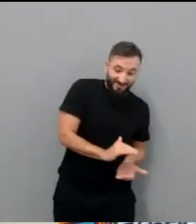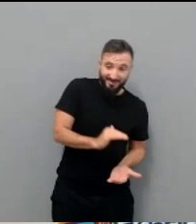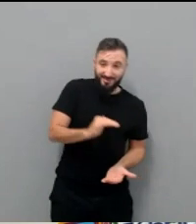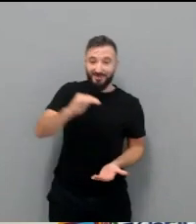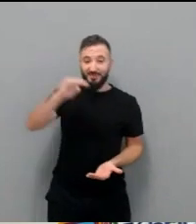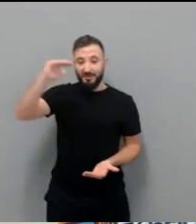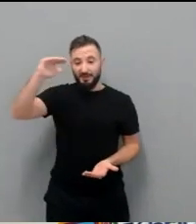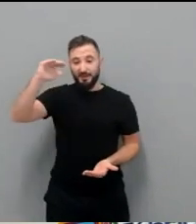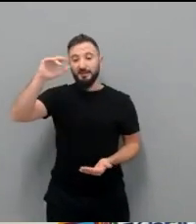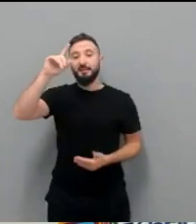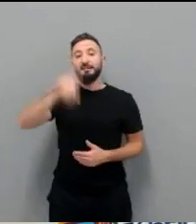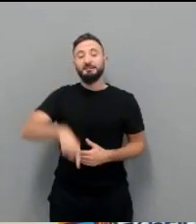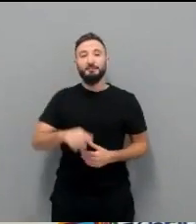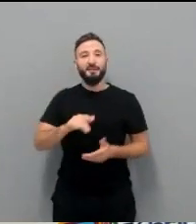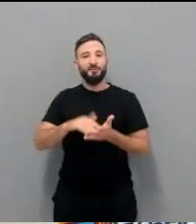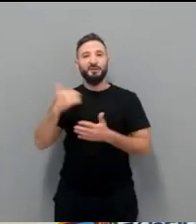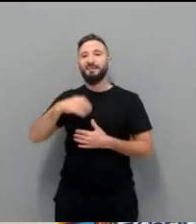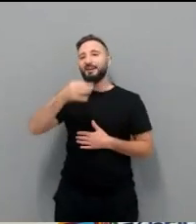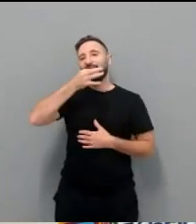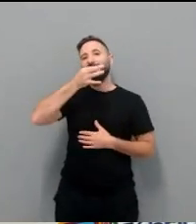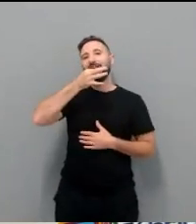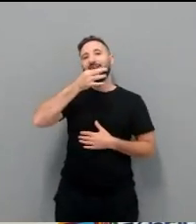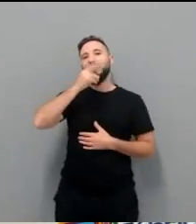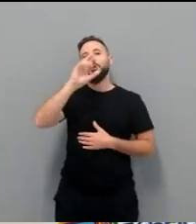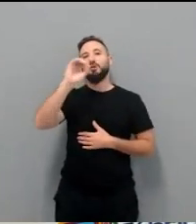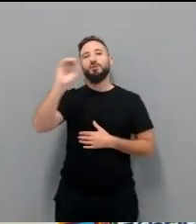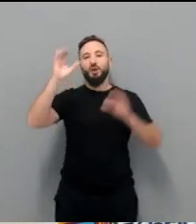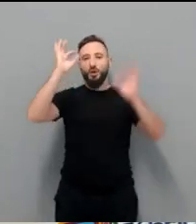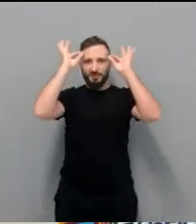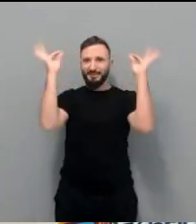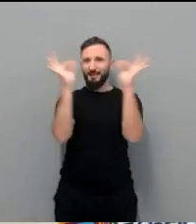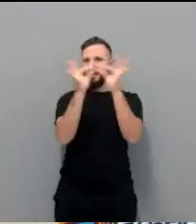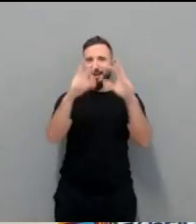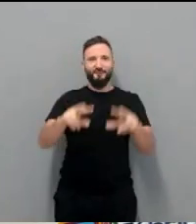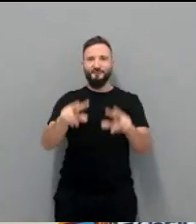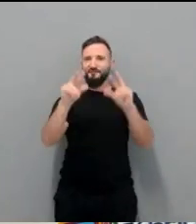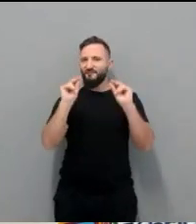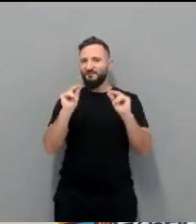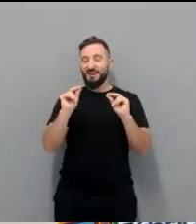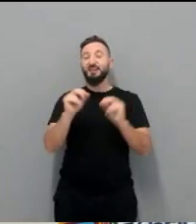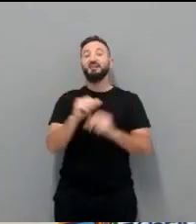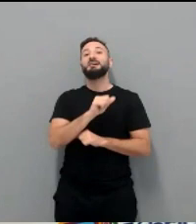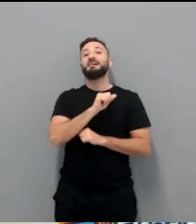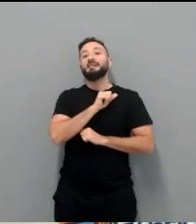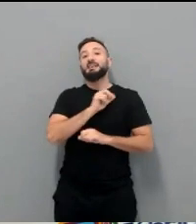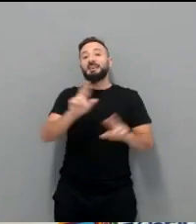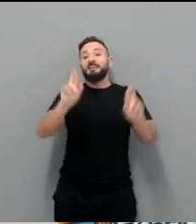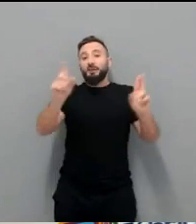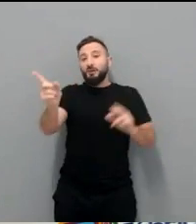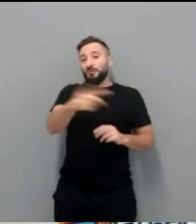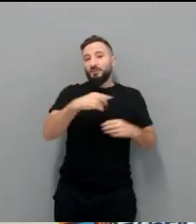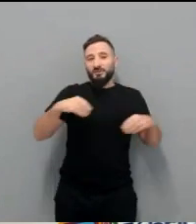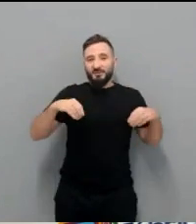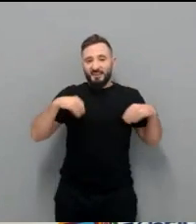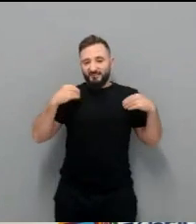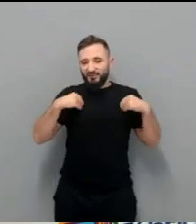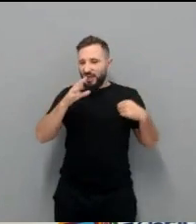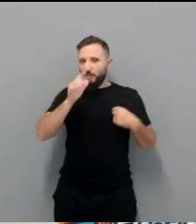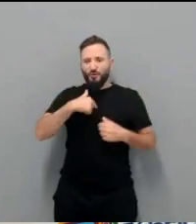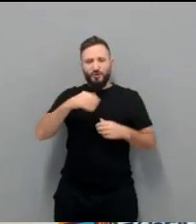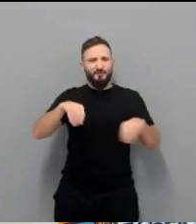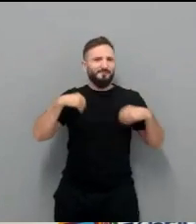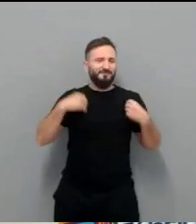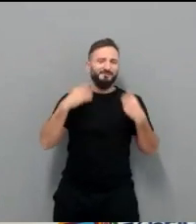Con esta intervención cerramos el seminario. Espero que lo hayáis disfrutado, porque yo lo he disfrutado